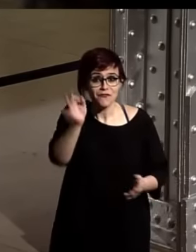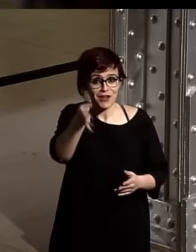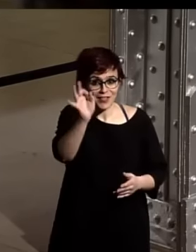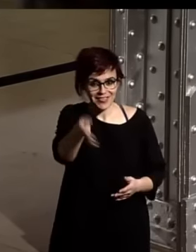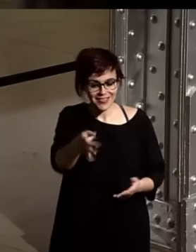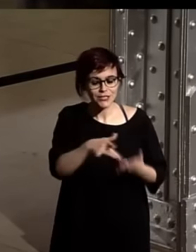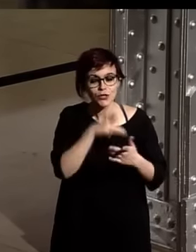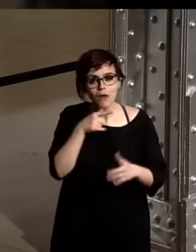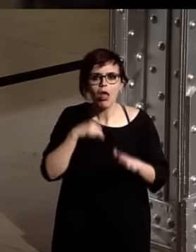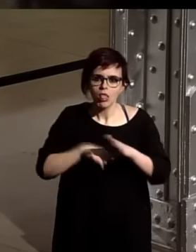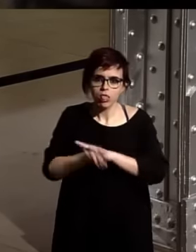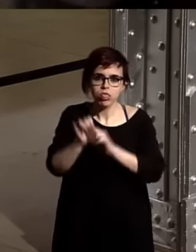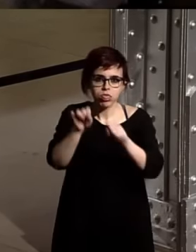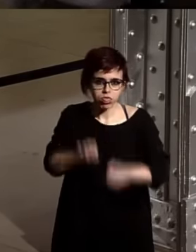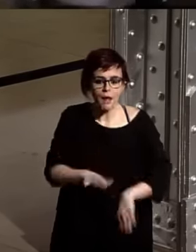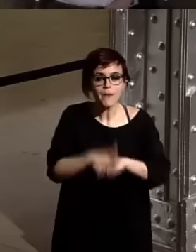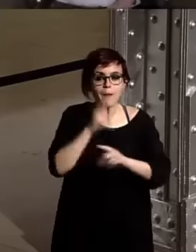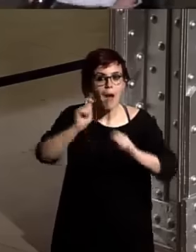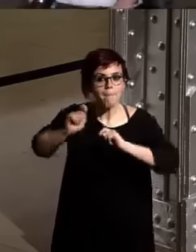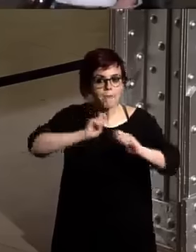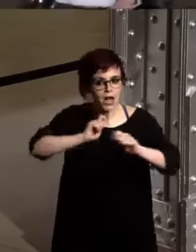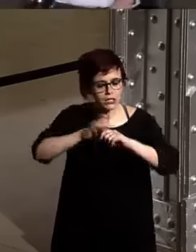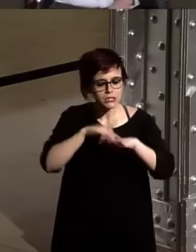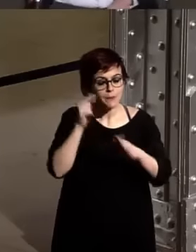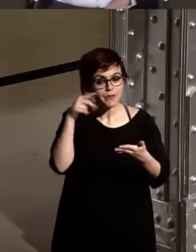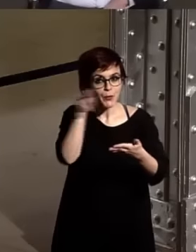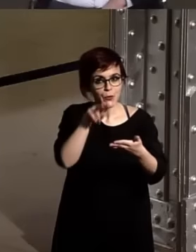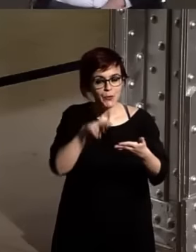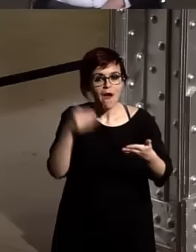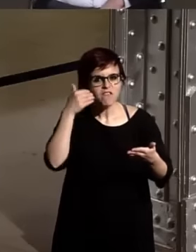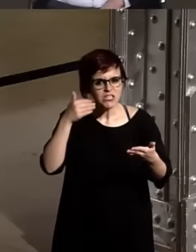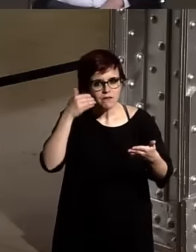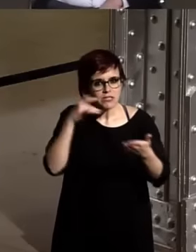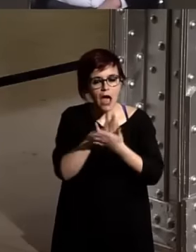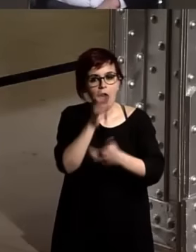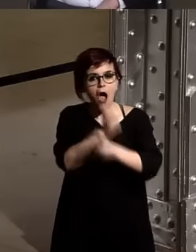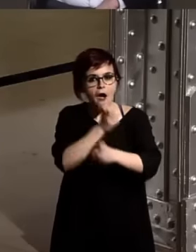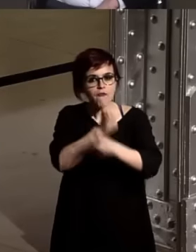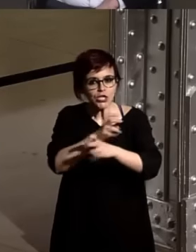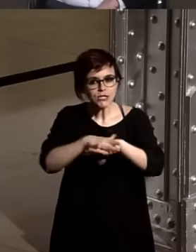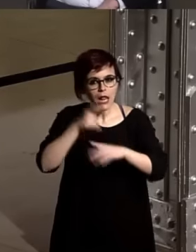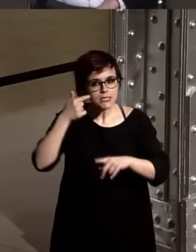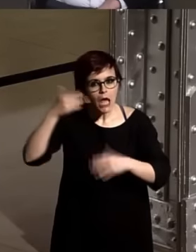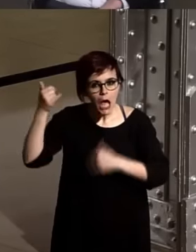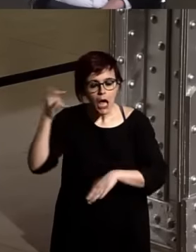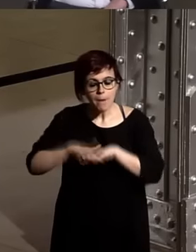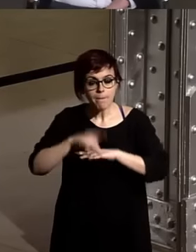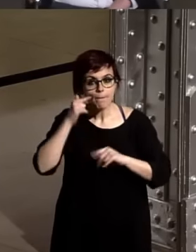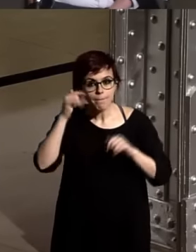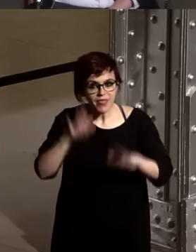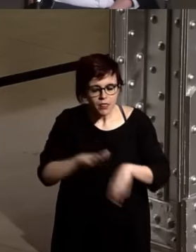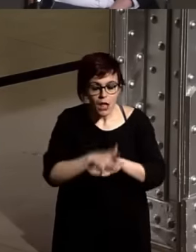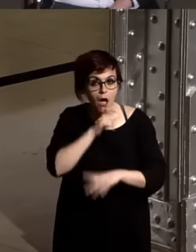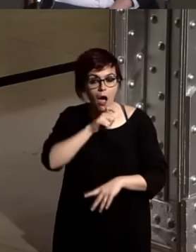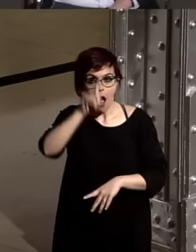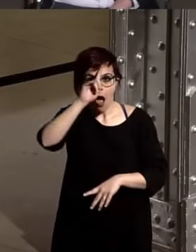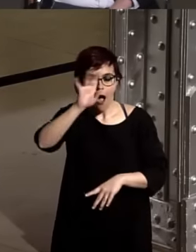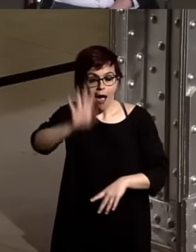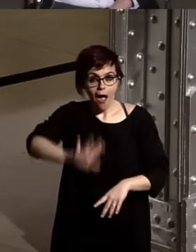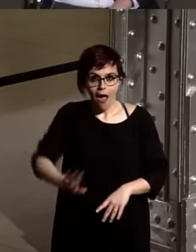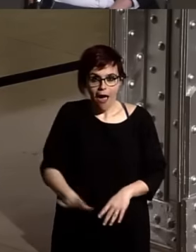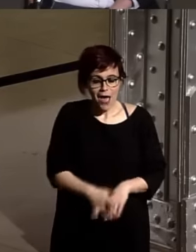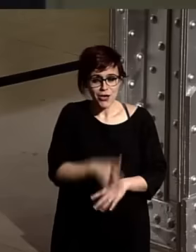retrasó mucho como periodista que coges el paper Y dices a ver de estos fósiles de cuándo eran que han hecho el gran descubrimiento y empiezas a mirar y dices pero si